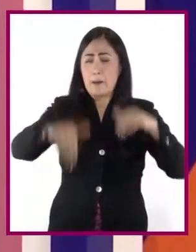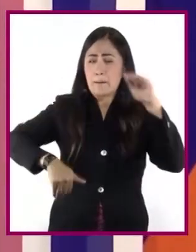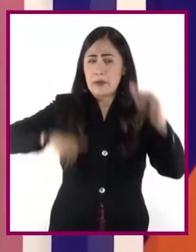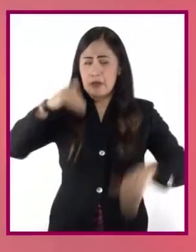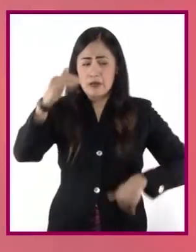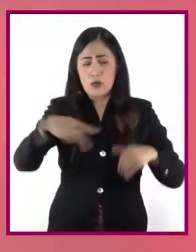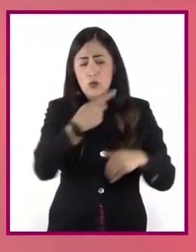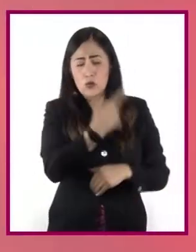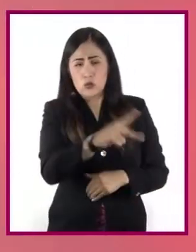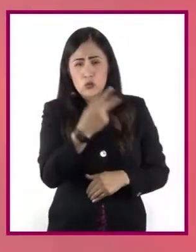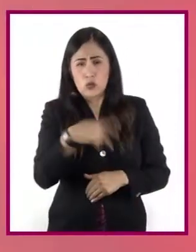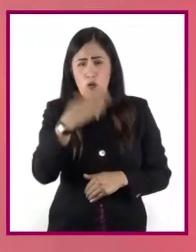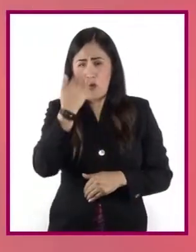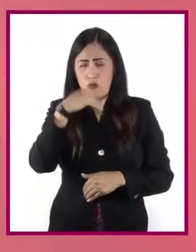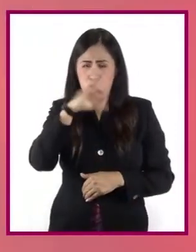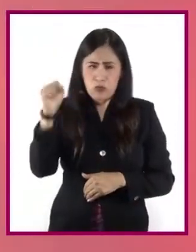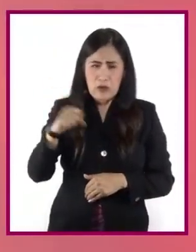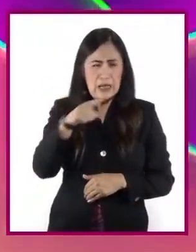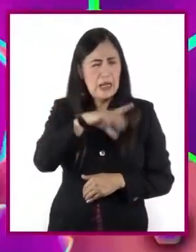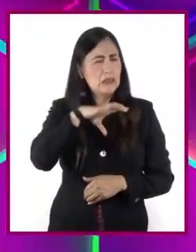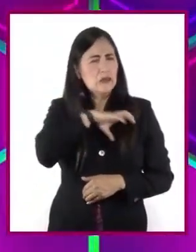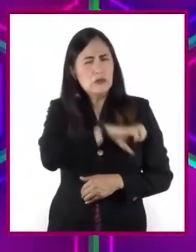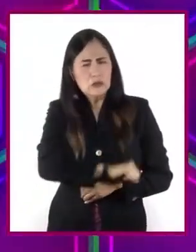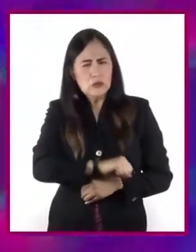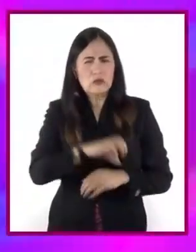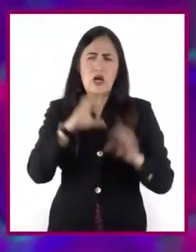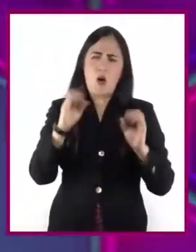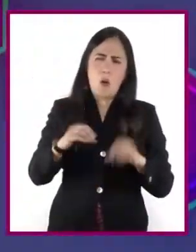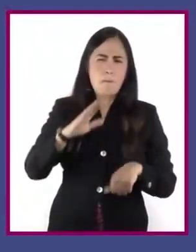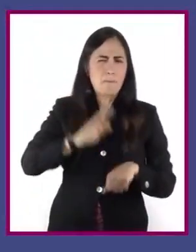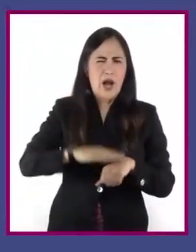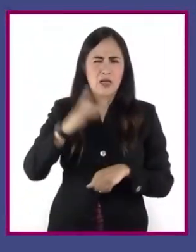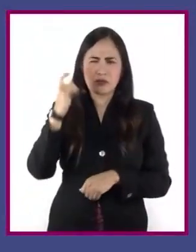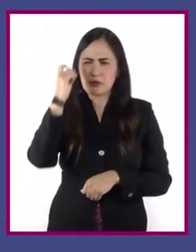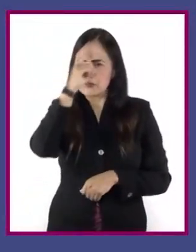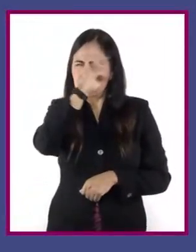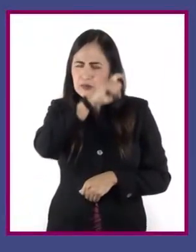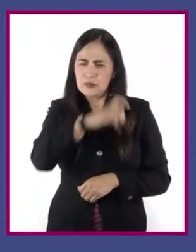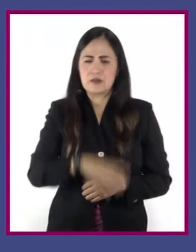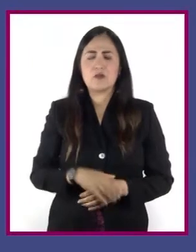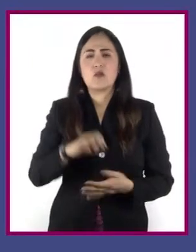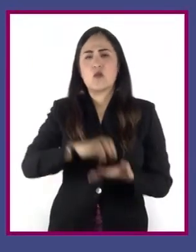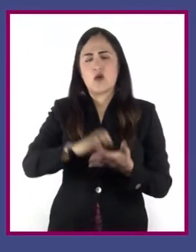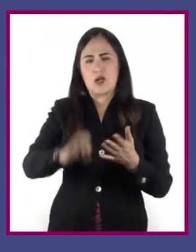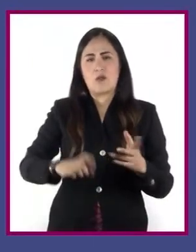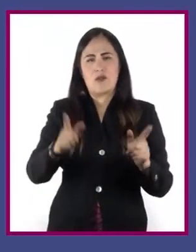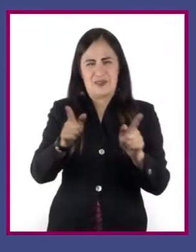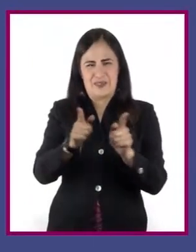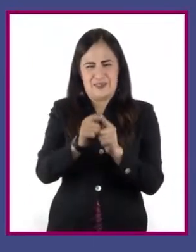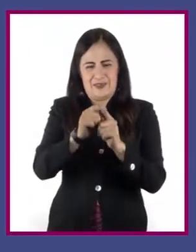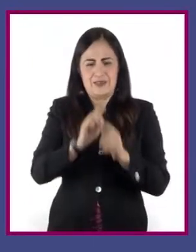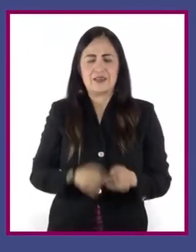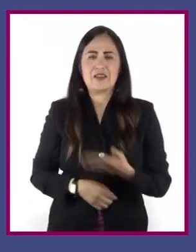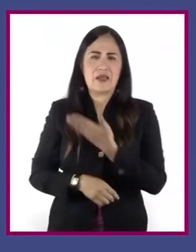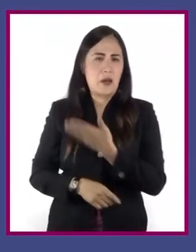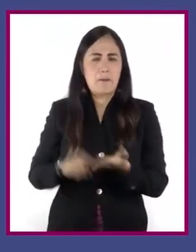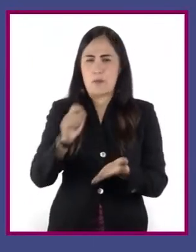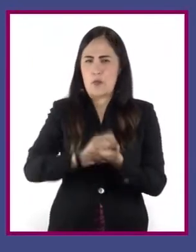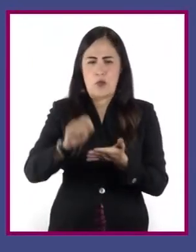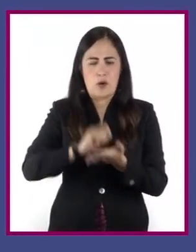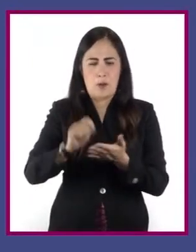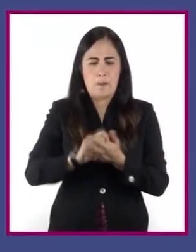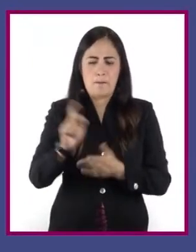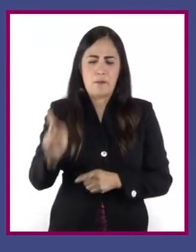le gusta o le cuesta realizar. Para el cierre usamos el del mismo borrador del tipo de entrevista